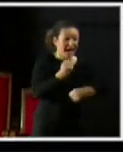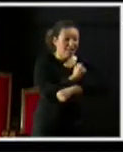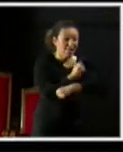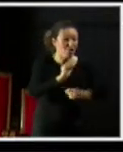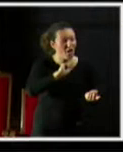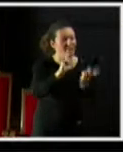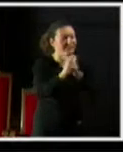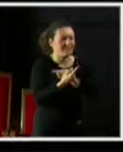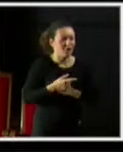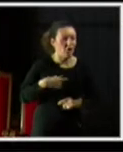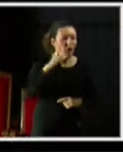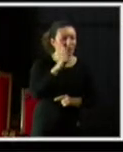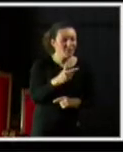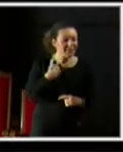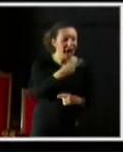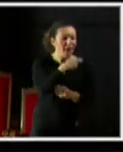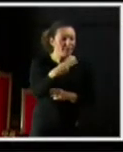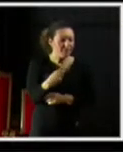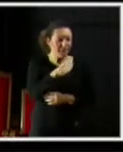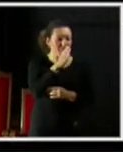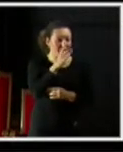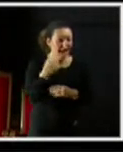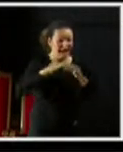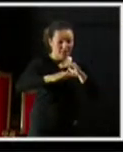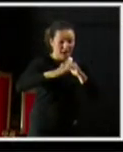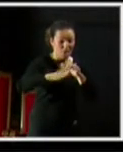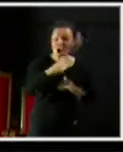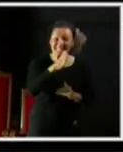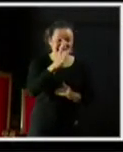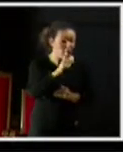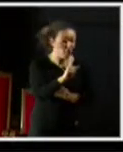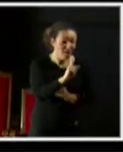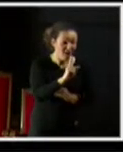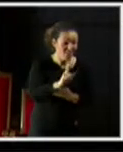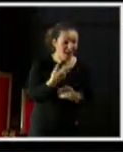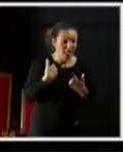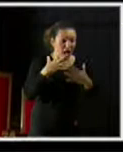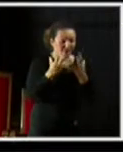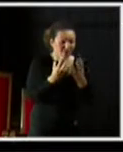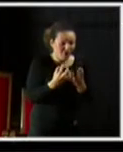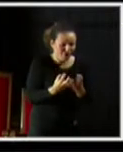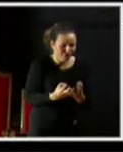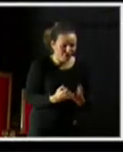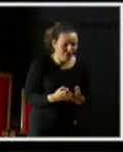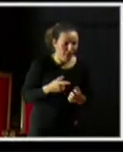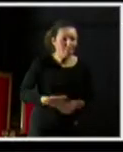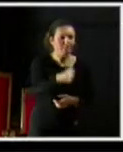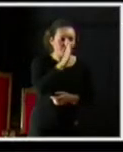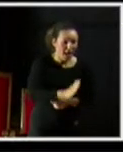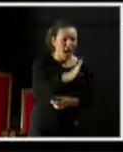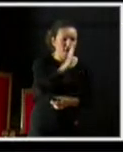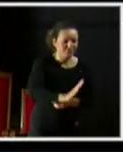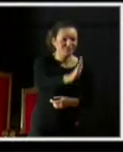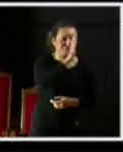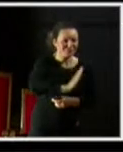como beben los peces en el mar porque que si no bebes es decir atar a beben